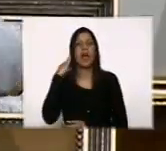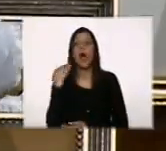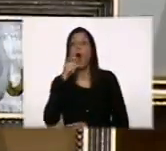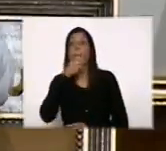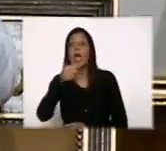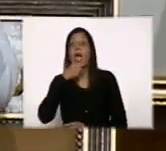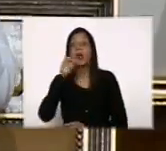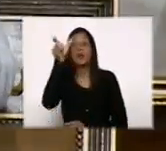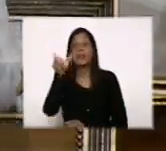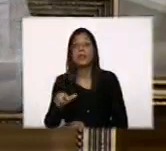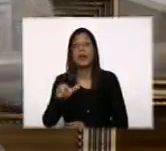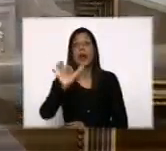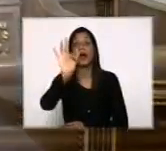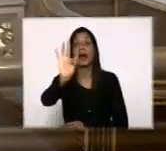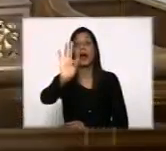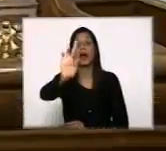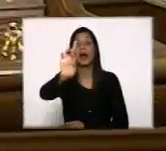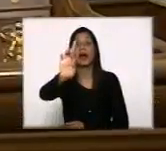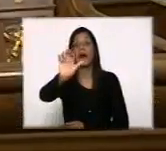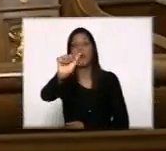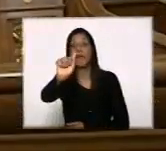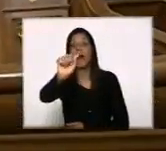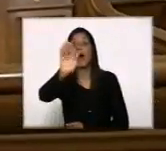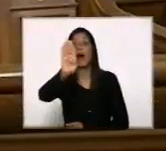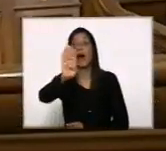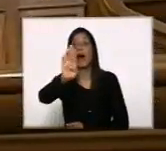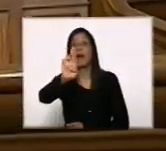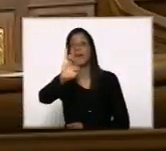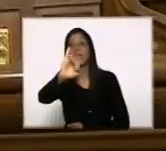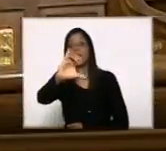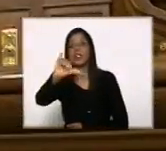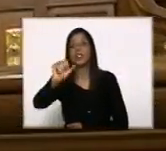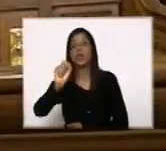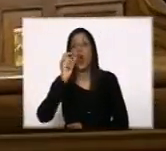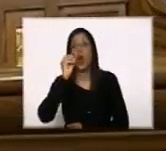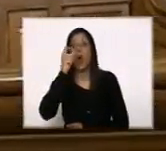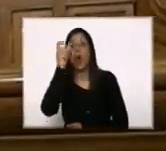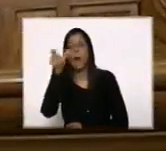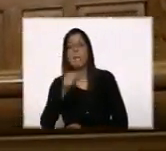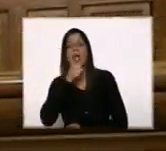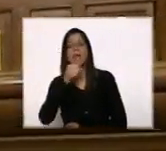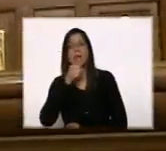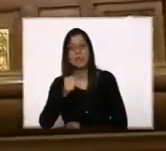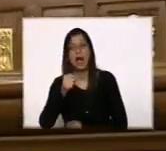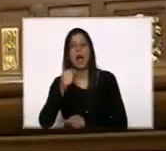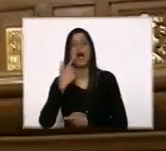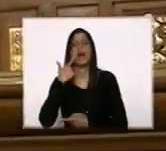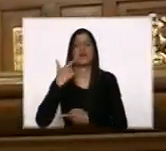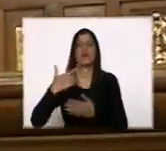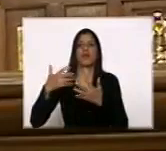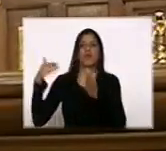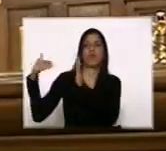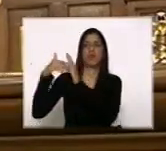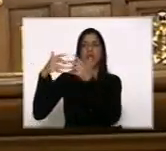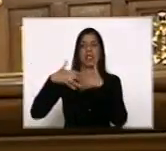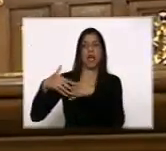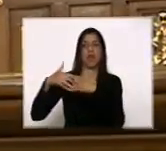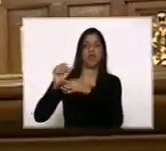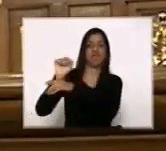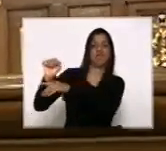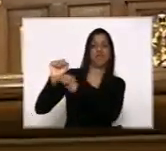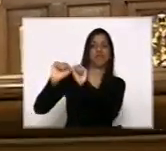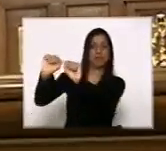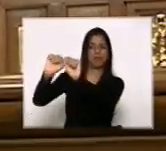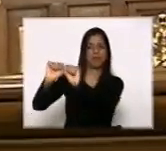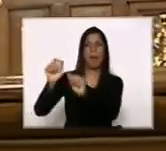Ojeda, héroe anticapitalista, antiimperialista, a quienes agradecemos que abrieron la senda para el